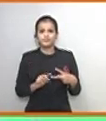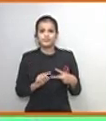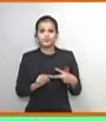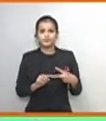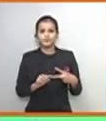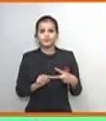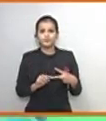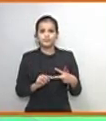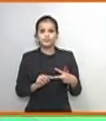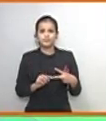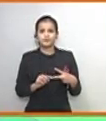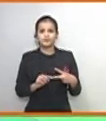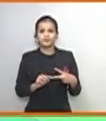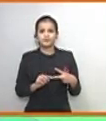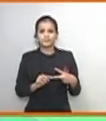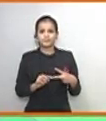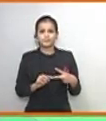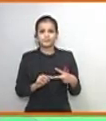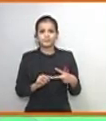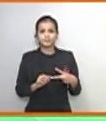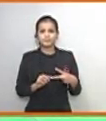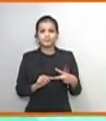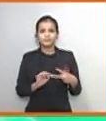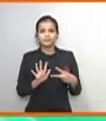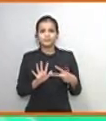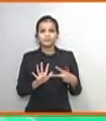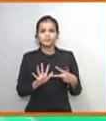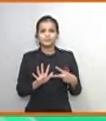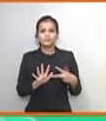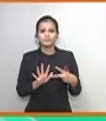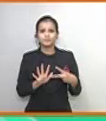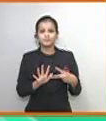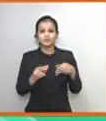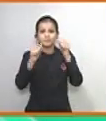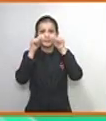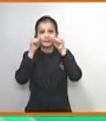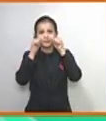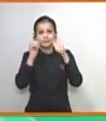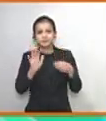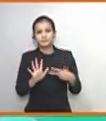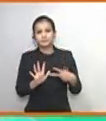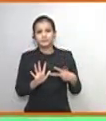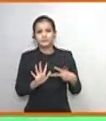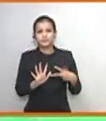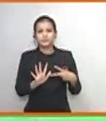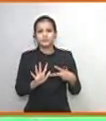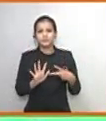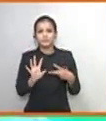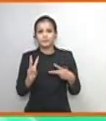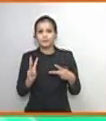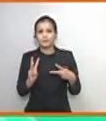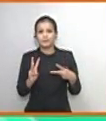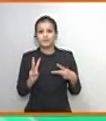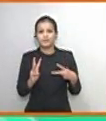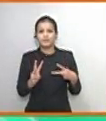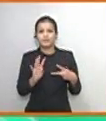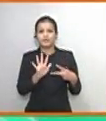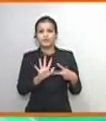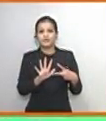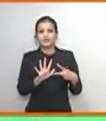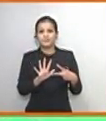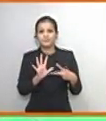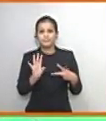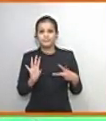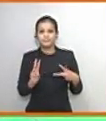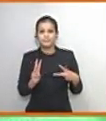primer dígito, suerte. Y este es el 5, segundo dígito, atentos. Y este es el 6, y el segundo número ganador